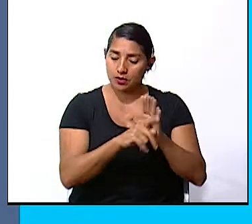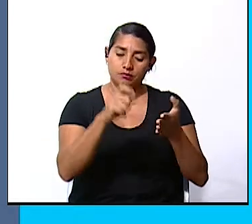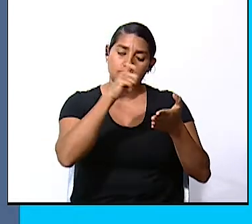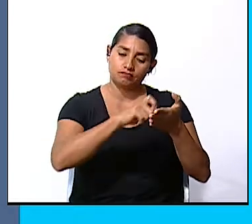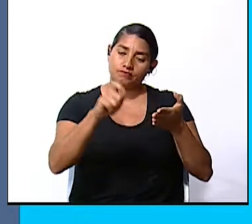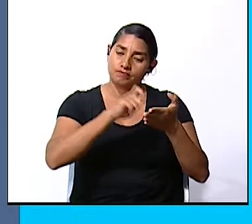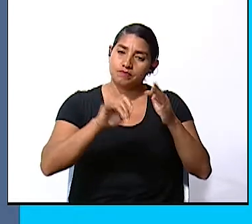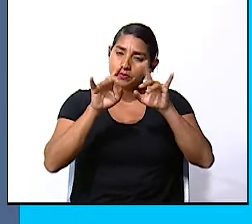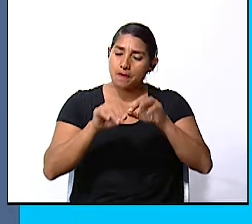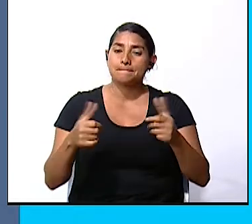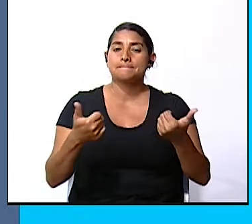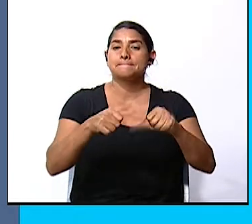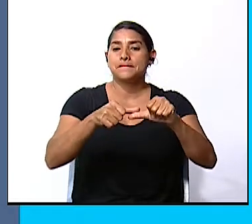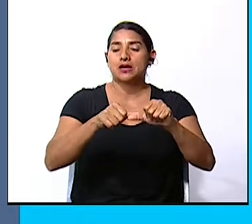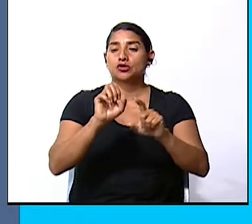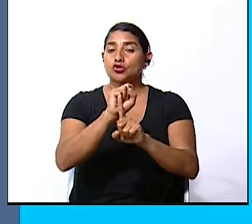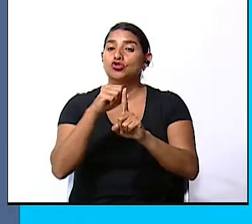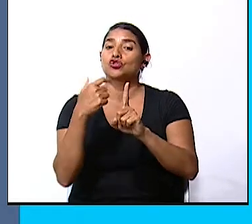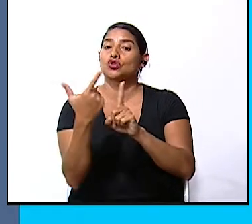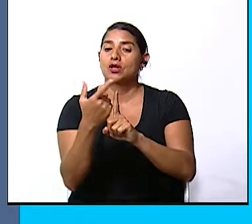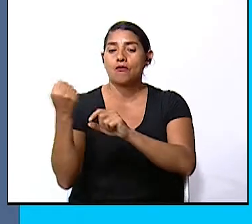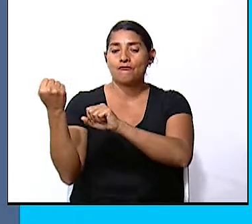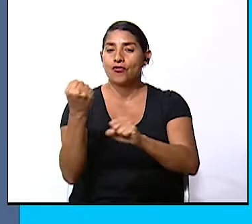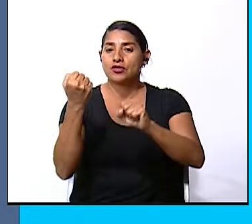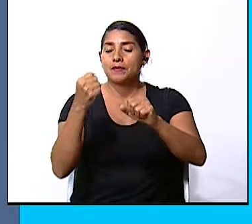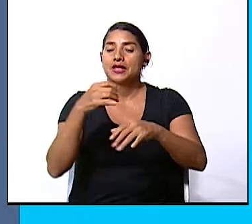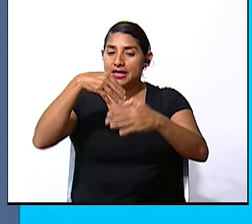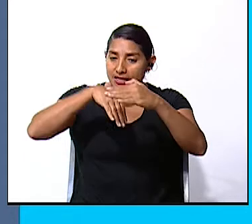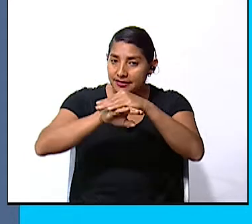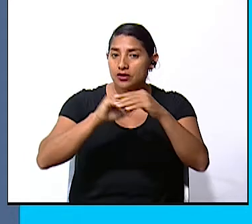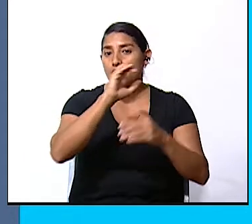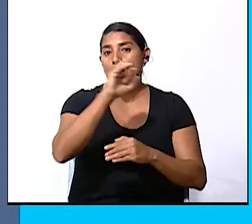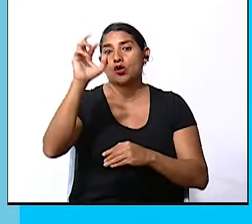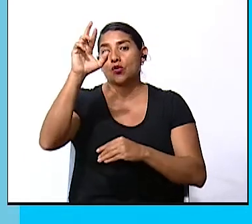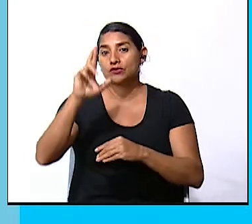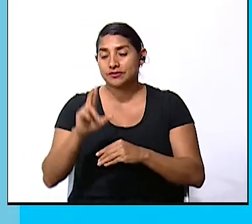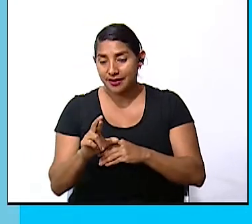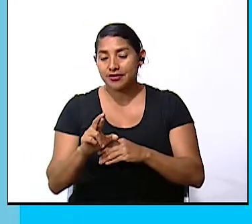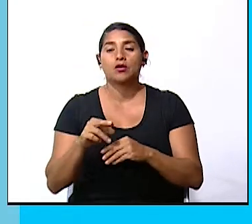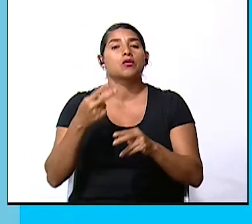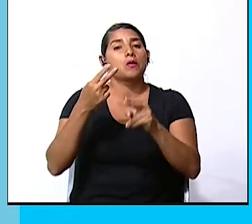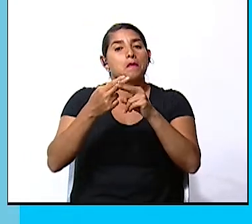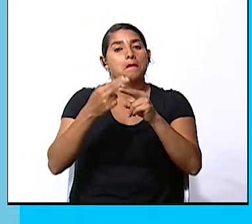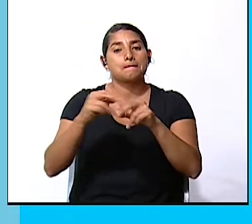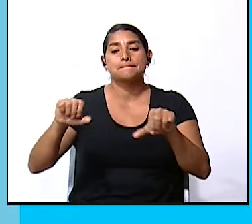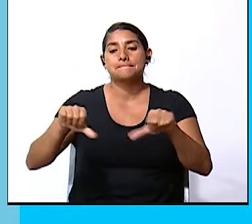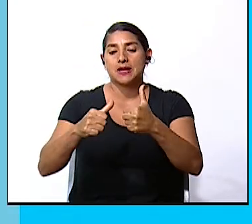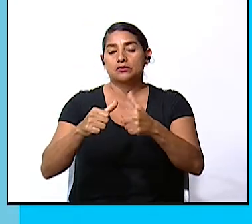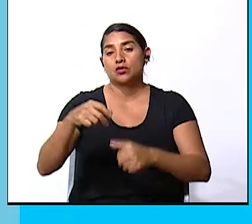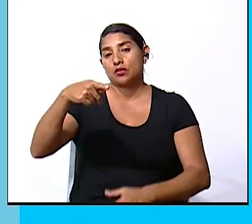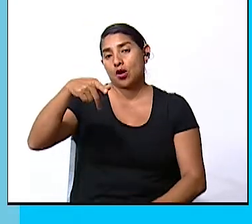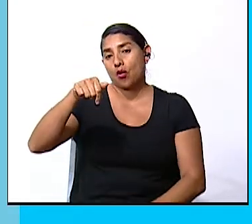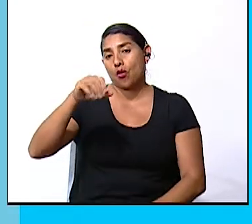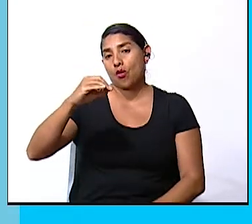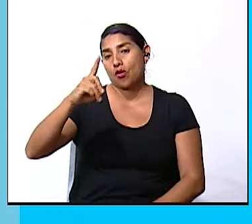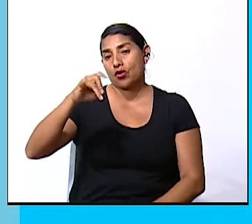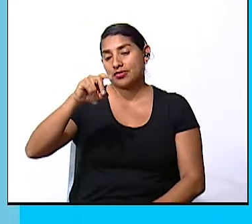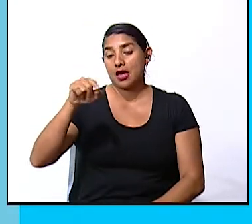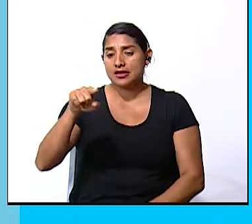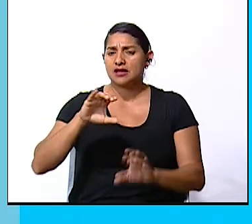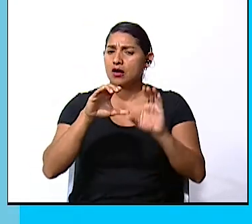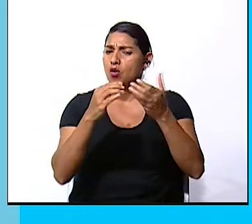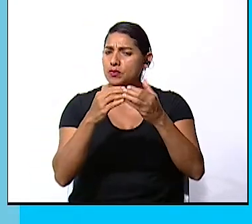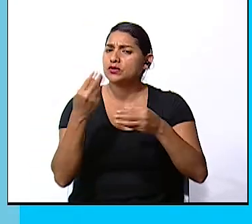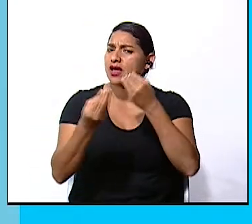política, el Pacto Social Fundamental Interino de Costa Rica, mejor conocido como Pacto de Concordia. En dicha